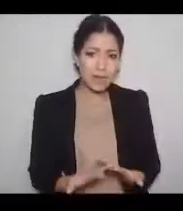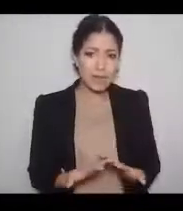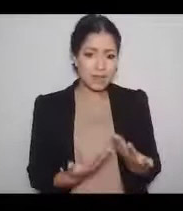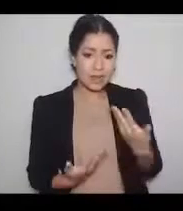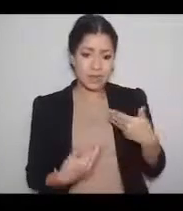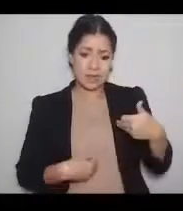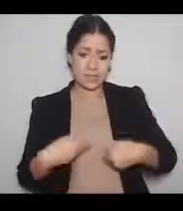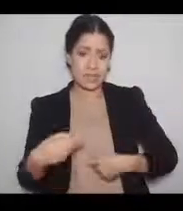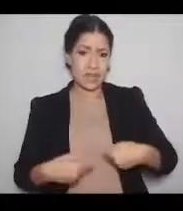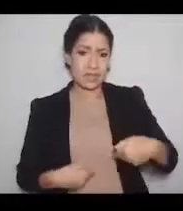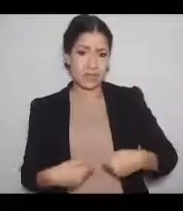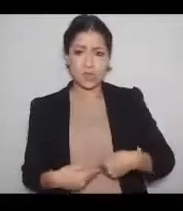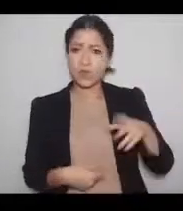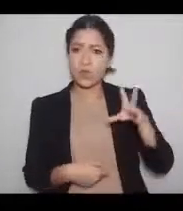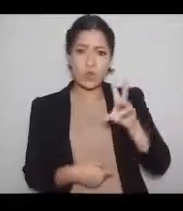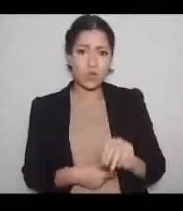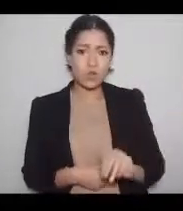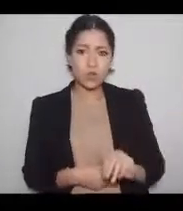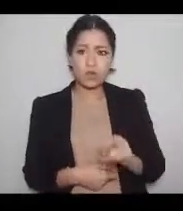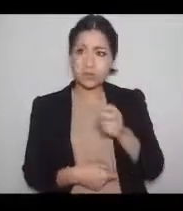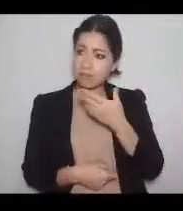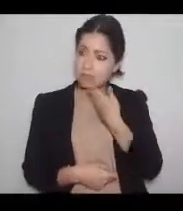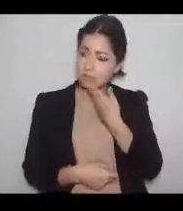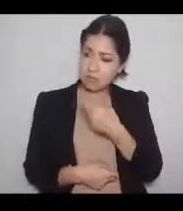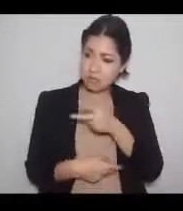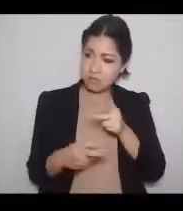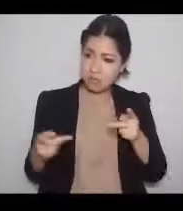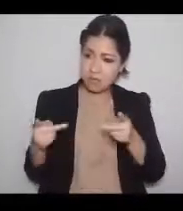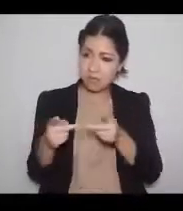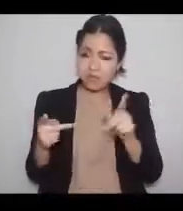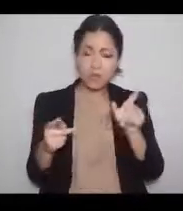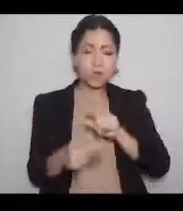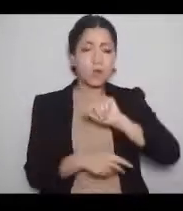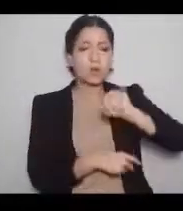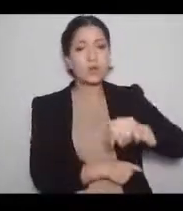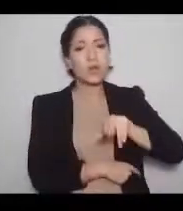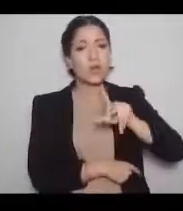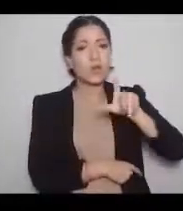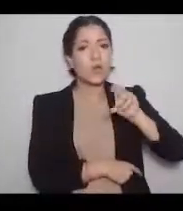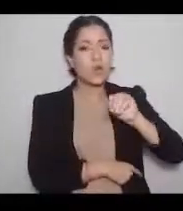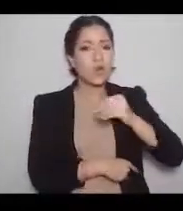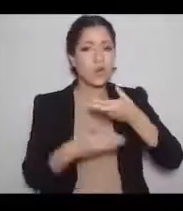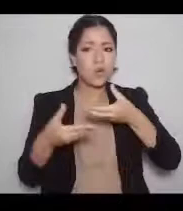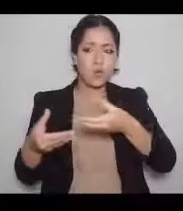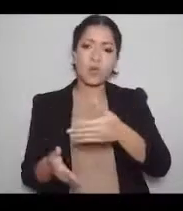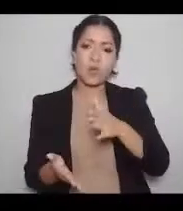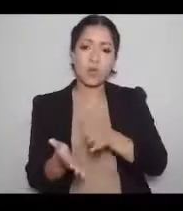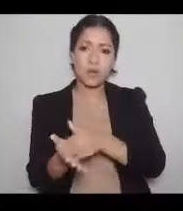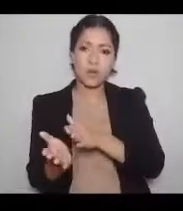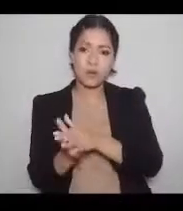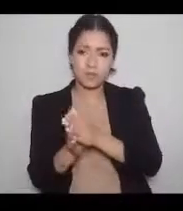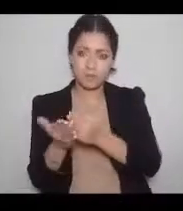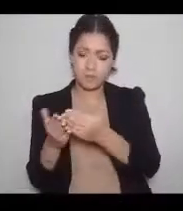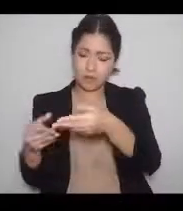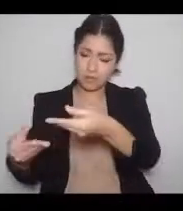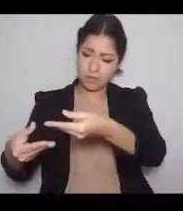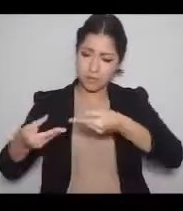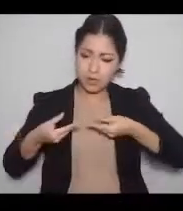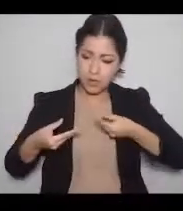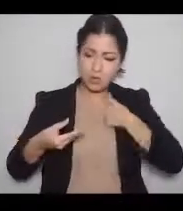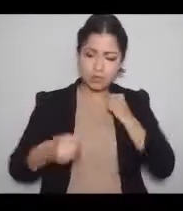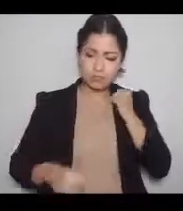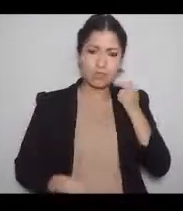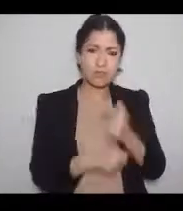personaje. Cuando Julio me dio el libreto, me di cuenta de que era perfecto para nosotros, para nuestra